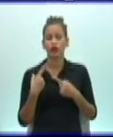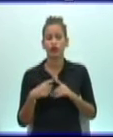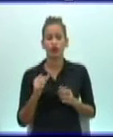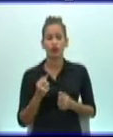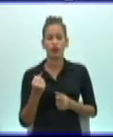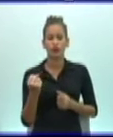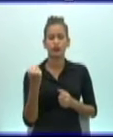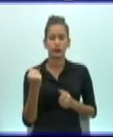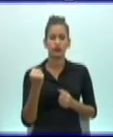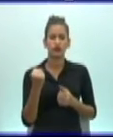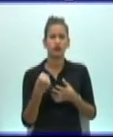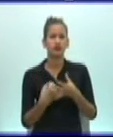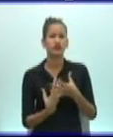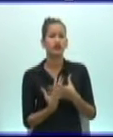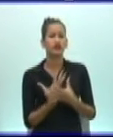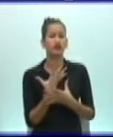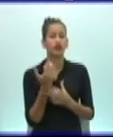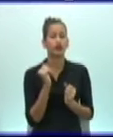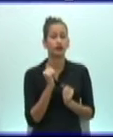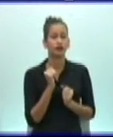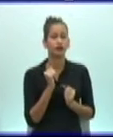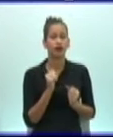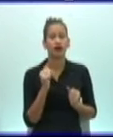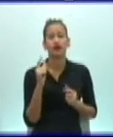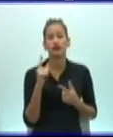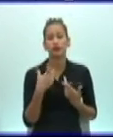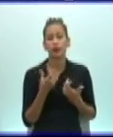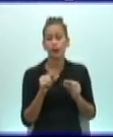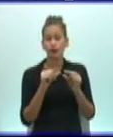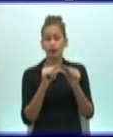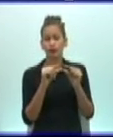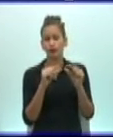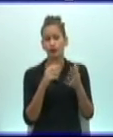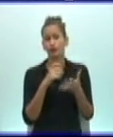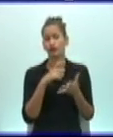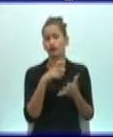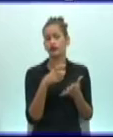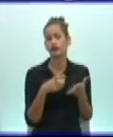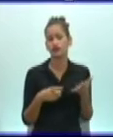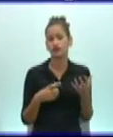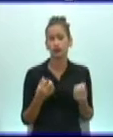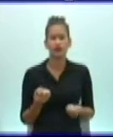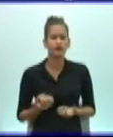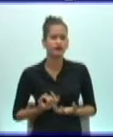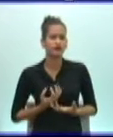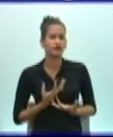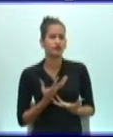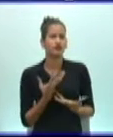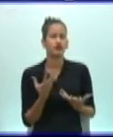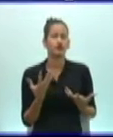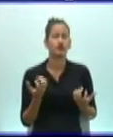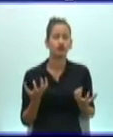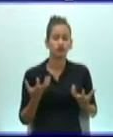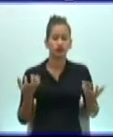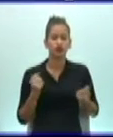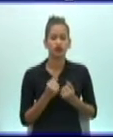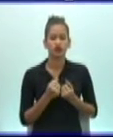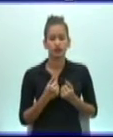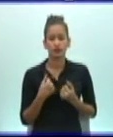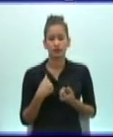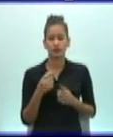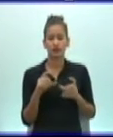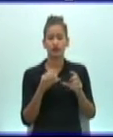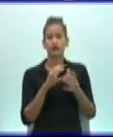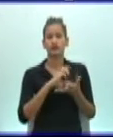que el verso, la poesía, puede dar frutos. Mi verso es un surtidor que da un